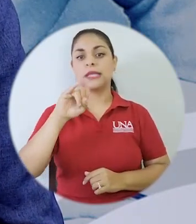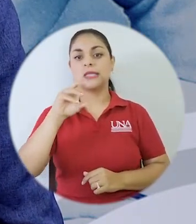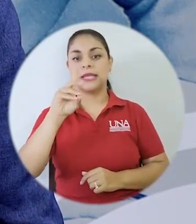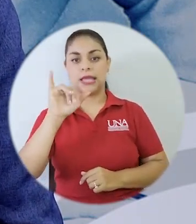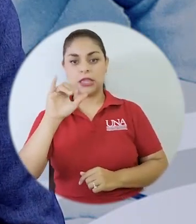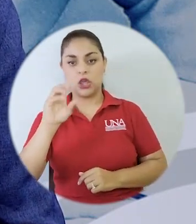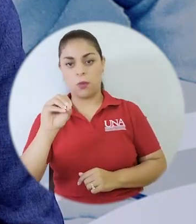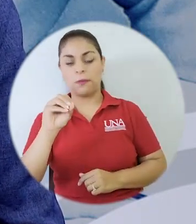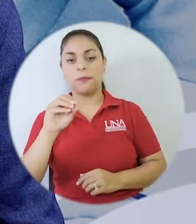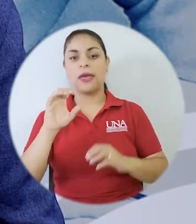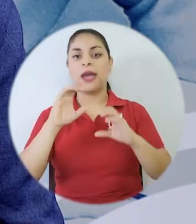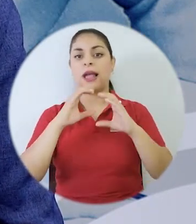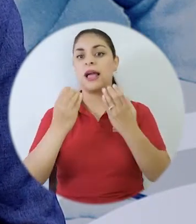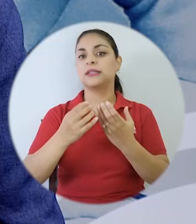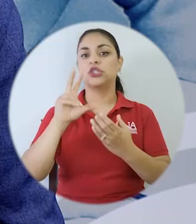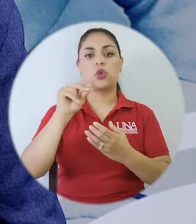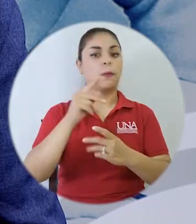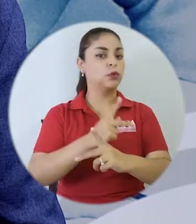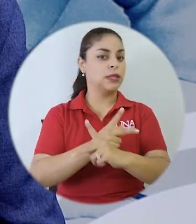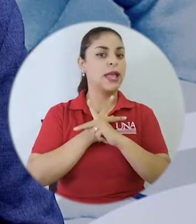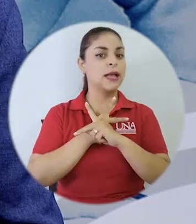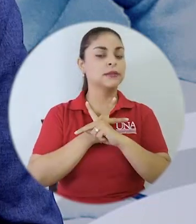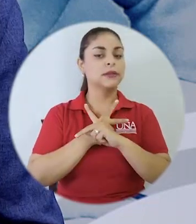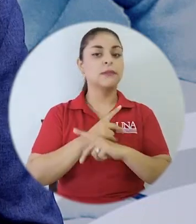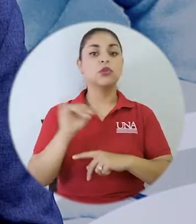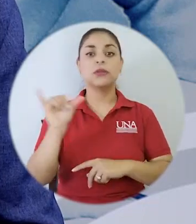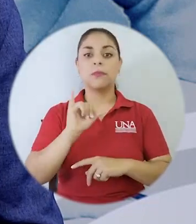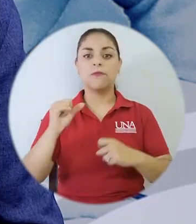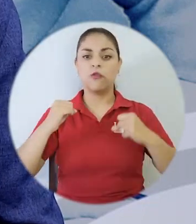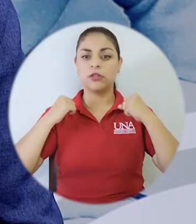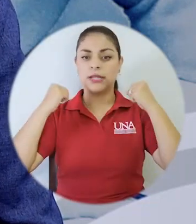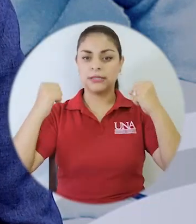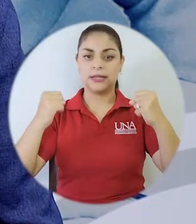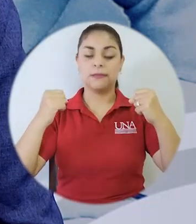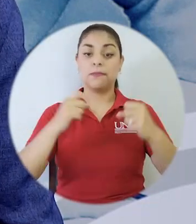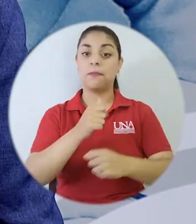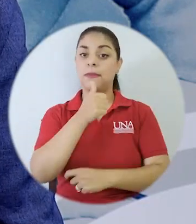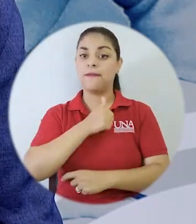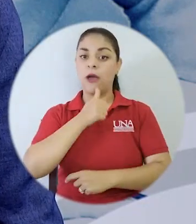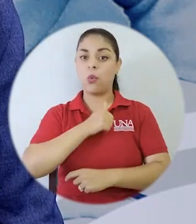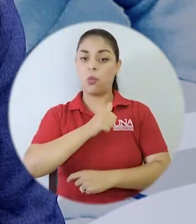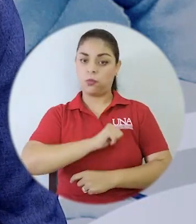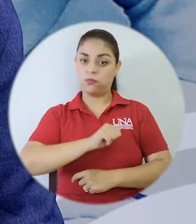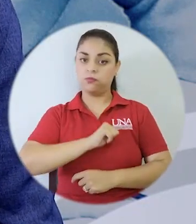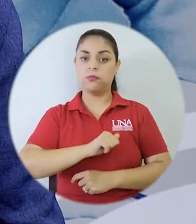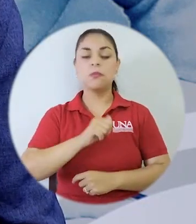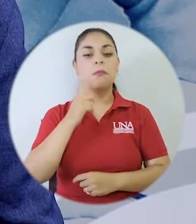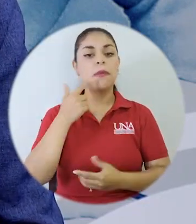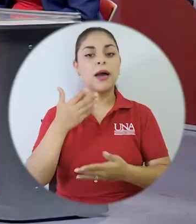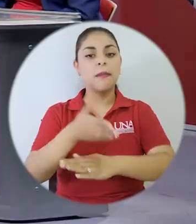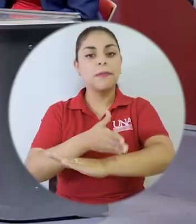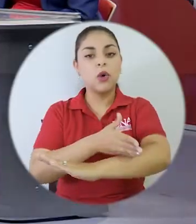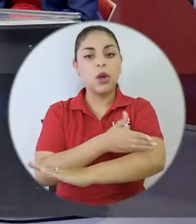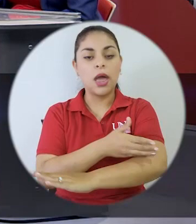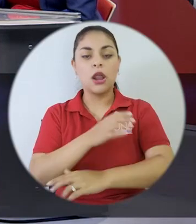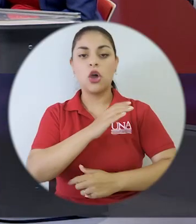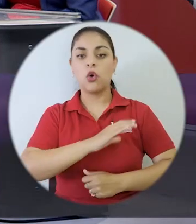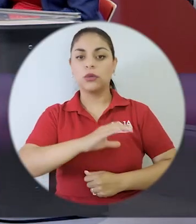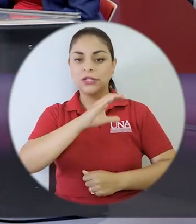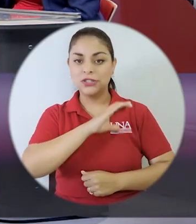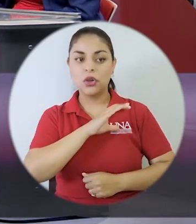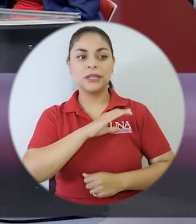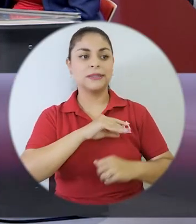subsidio por subsidio a las clases desprotegidas, sino más bien fortalecer el sector privado para mejorar empleo,